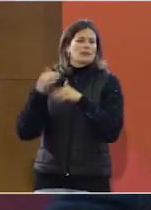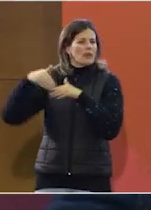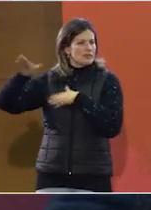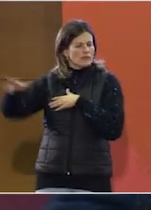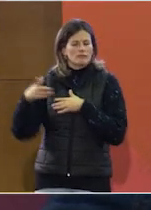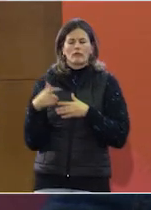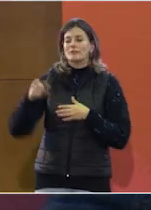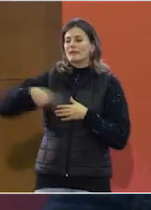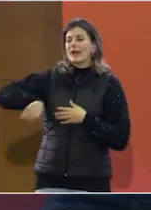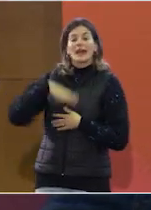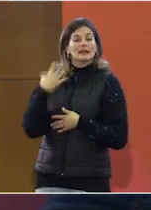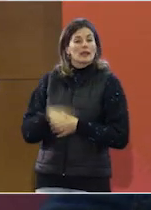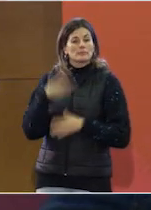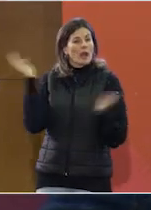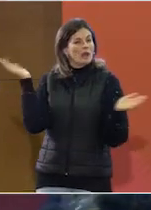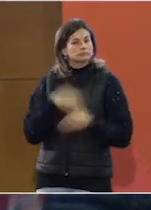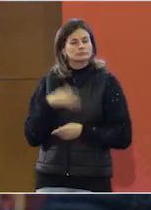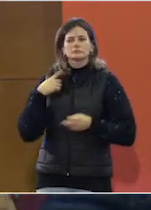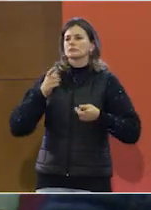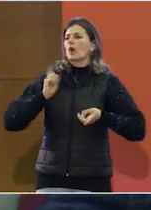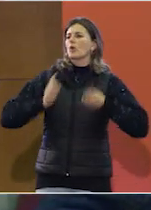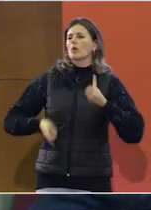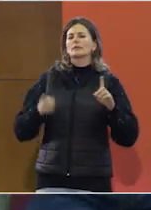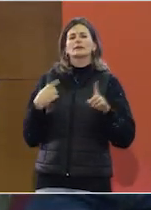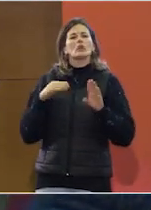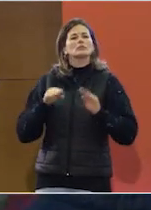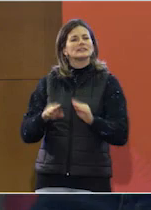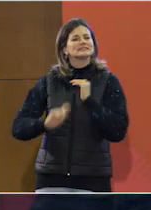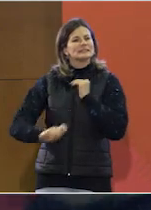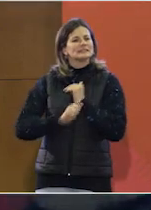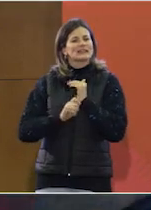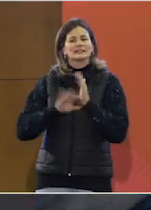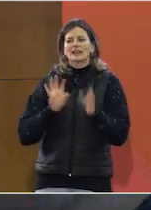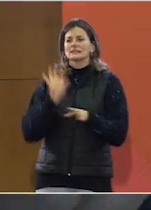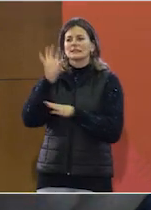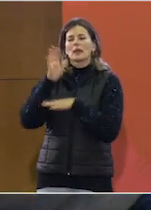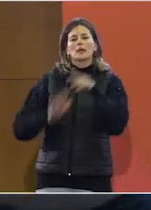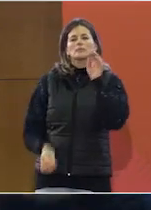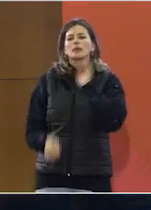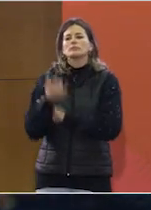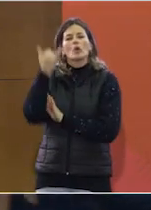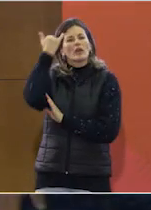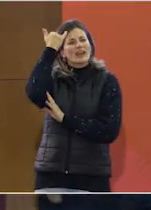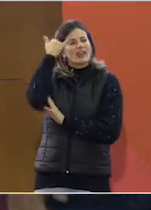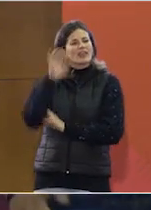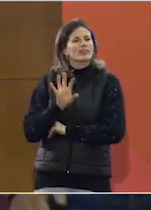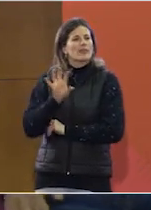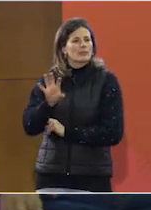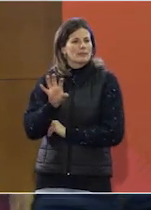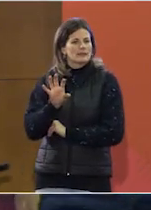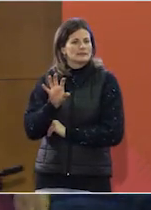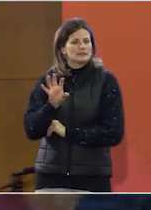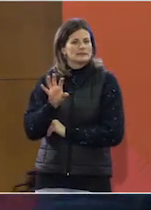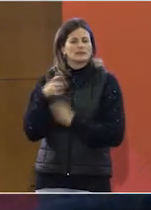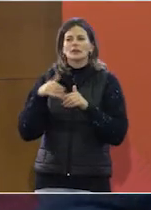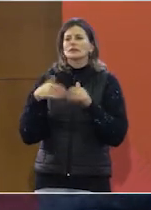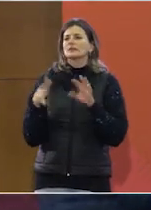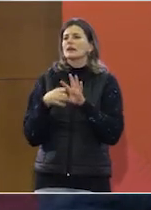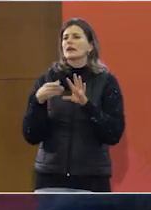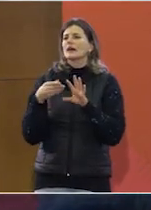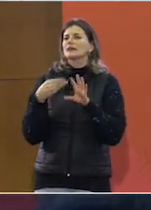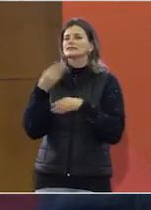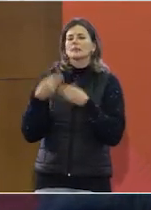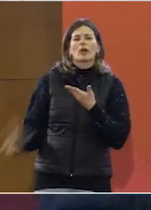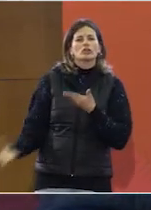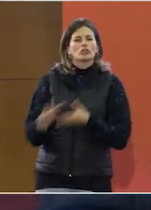incapaces, gobernando, de utilizar técnicas de Estado para construir una idea de país que no excluyera y que fuera atractiva